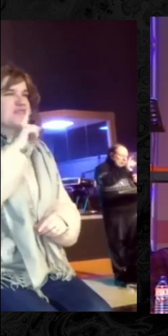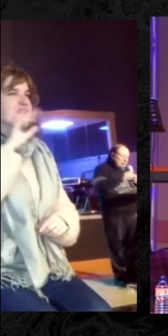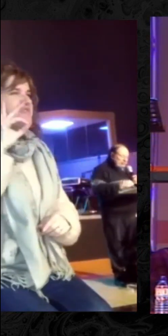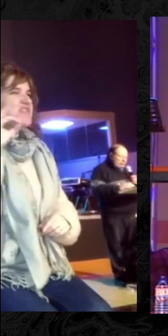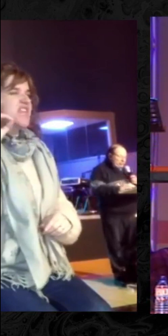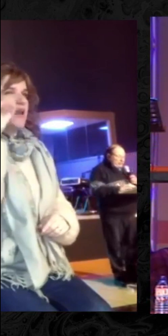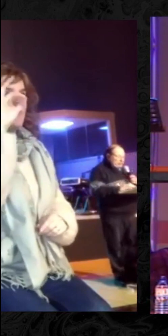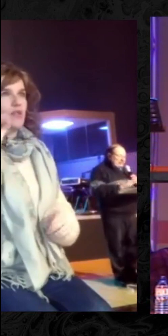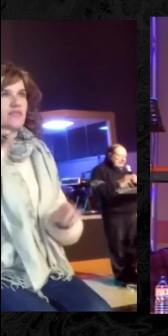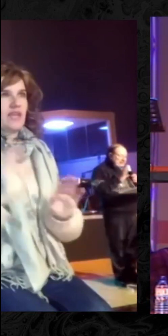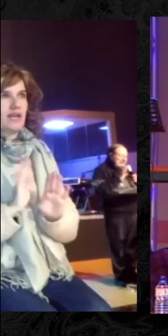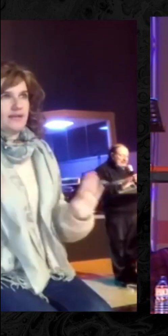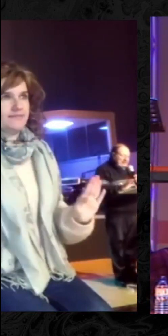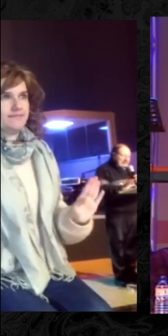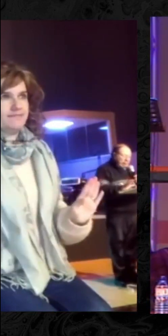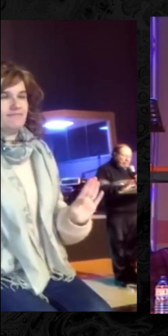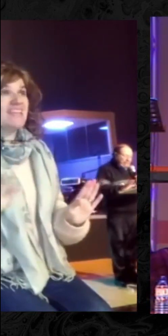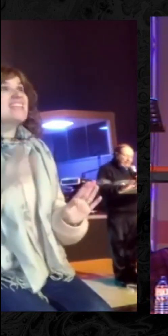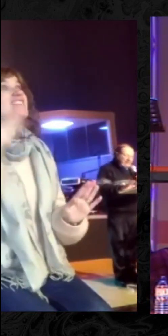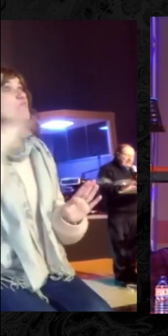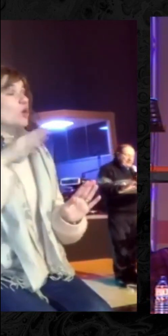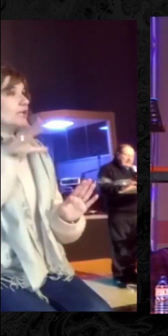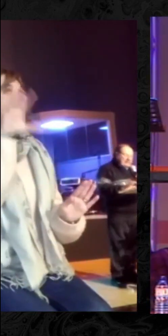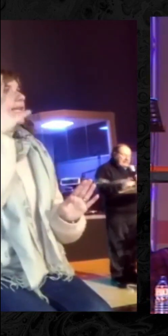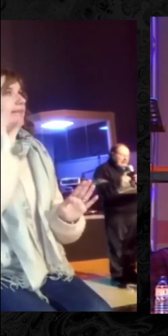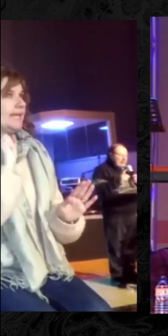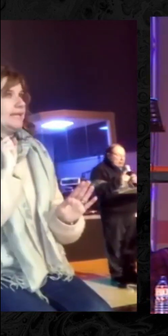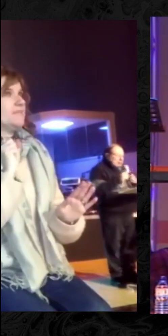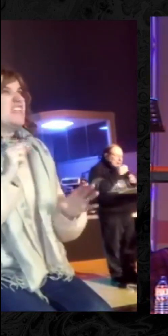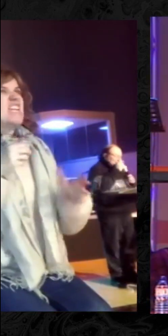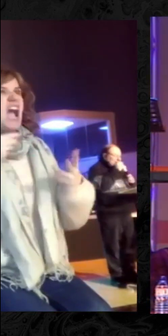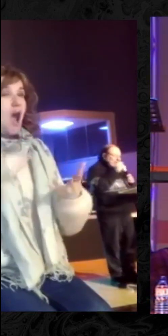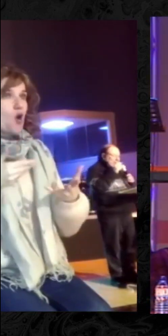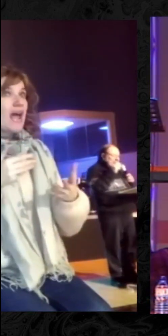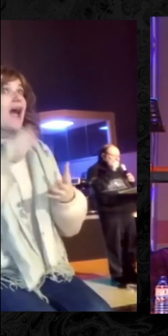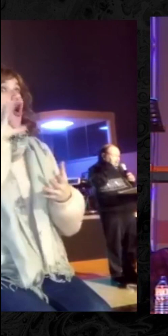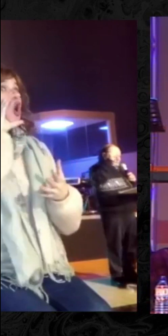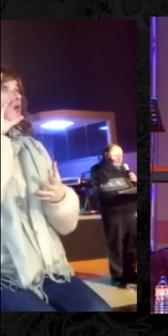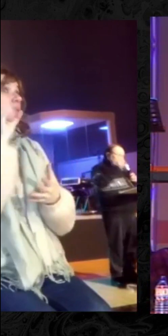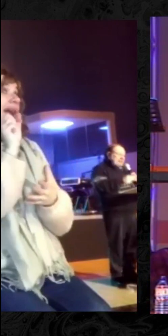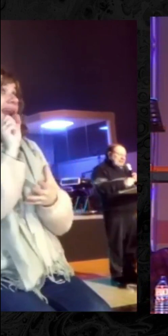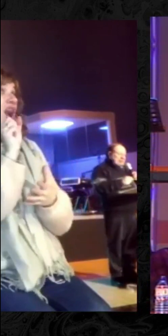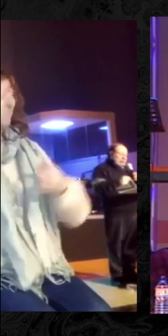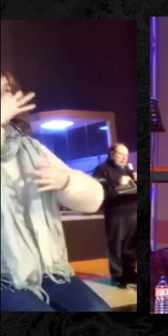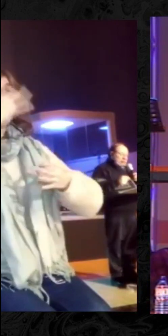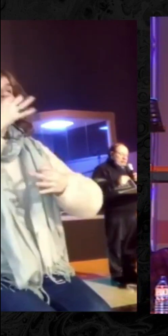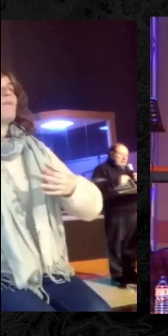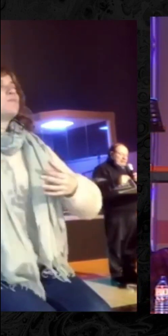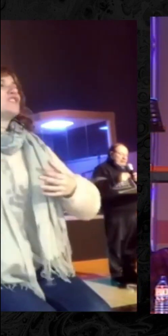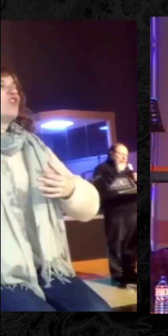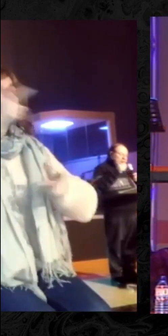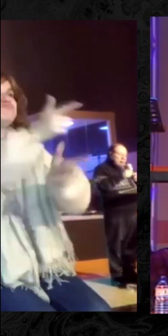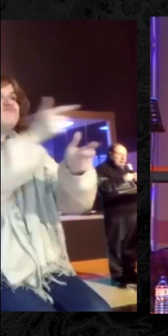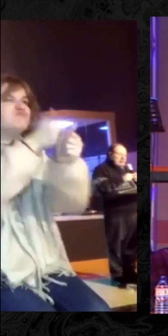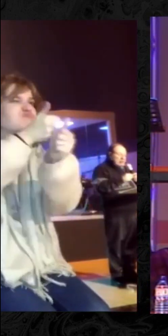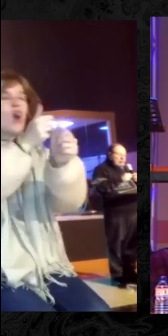últimos tiempos muy importante entender esto Ahora cuando está diciendo aquí o sea Vais a ser aborrecidos pero